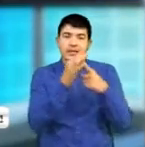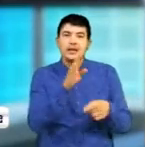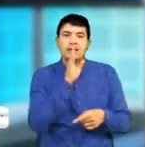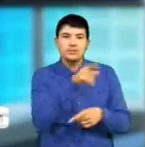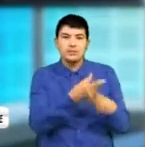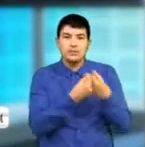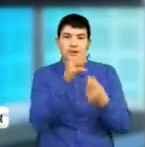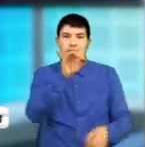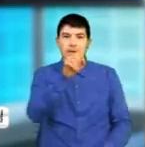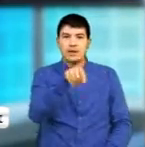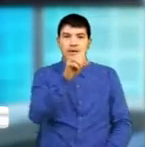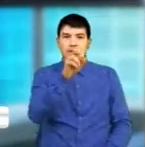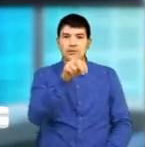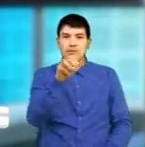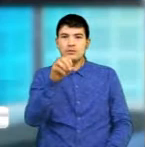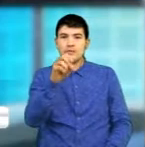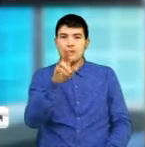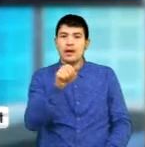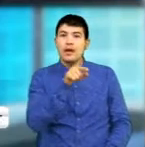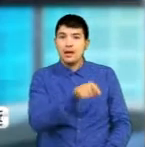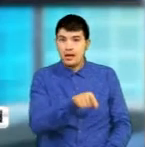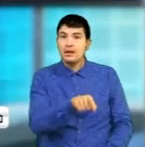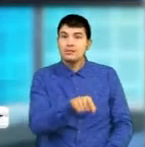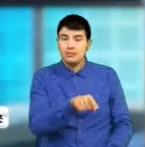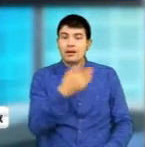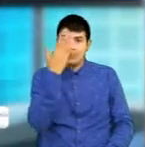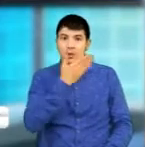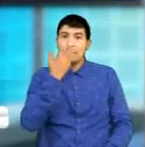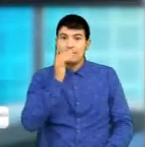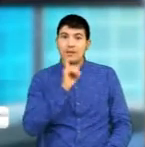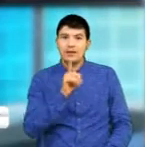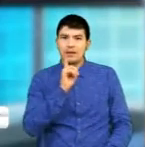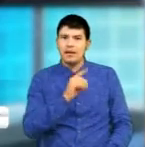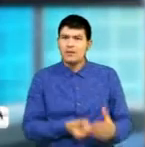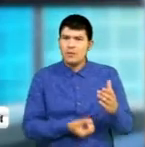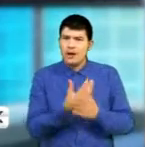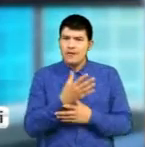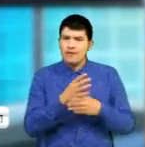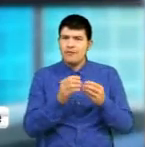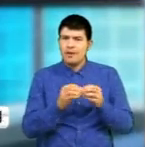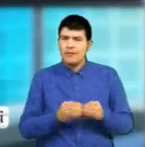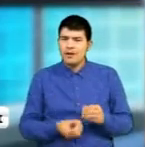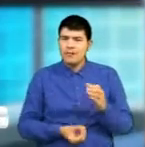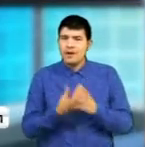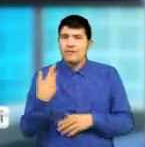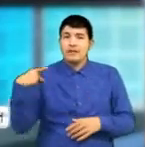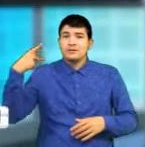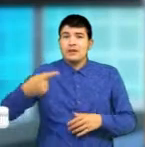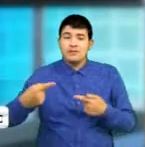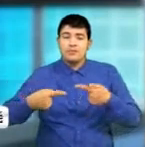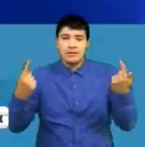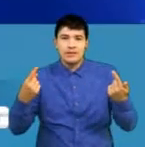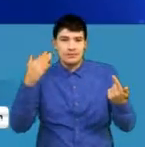Le dijo que estaría sometido al polígrafo. Un nuevo capítulo, un nuevo round, que todavía no se sabe quién será